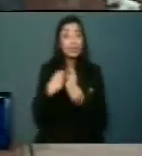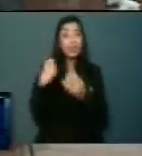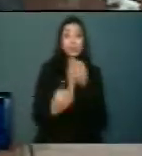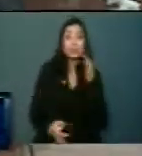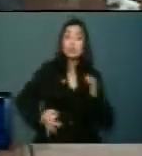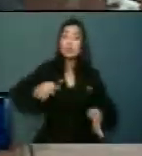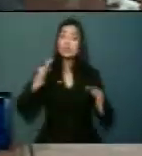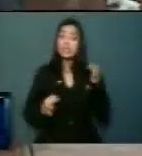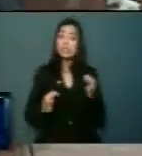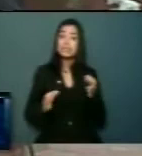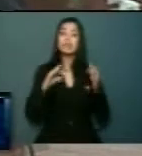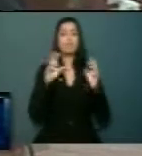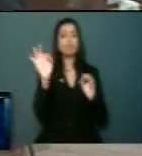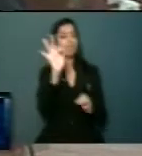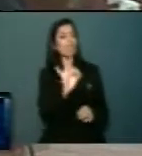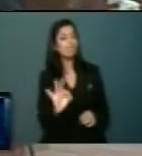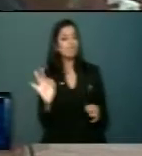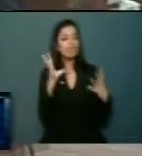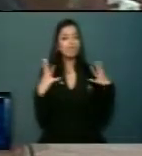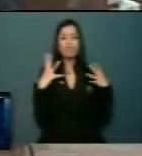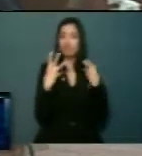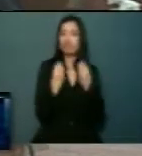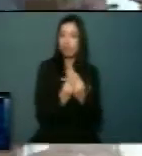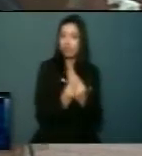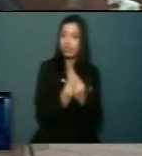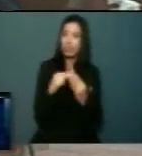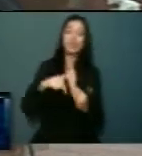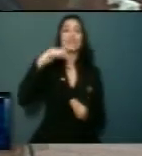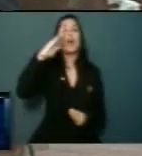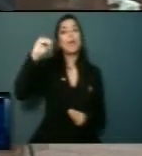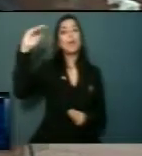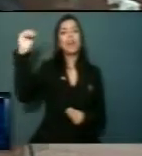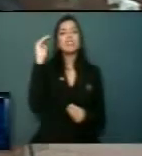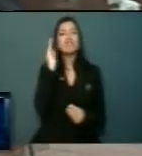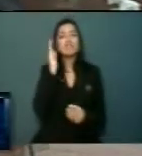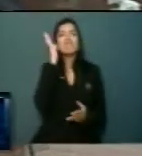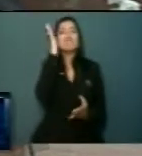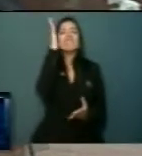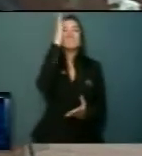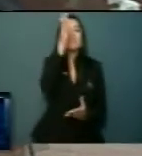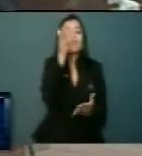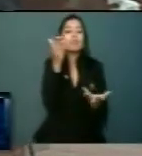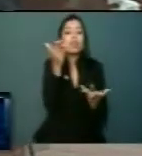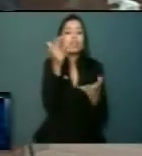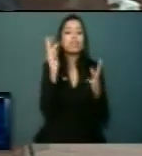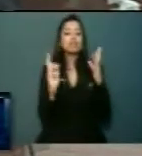de una sociedad y un territorio que se guíe por ser incluyente,